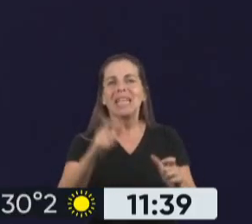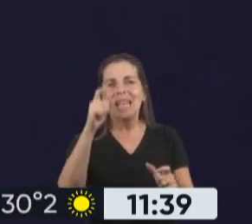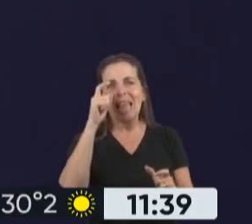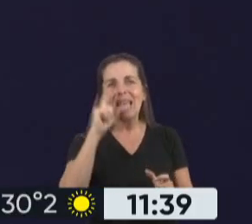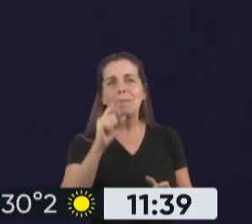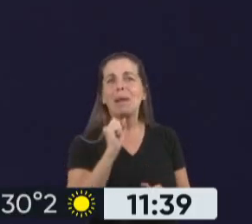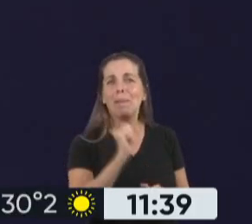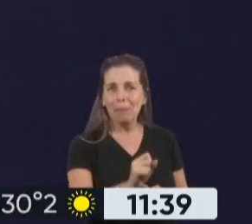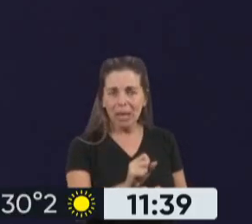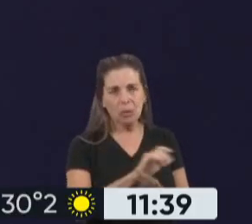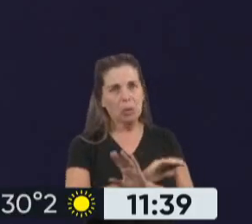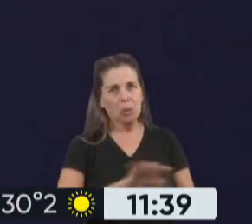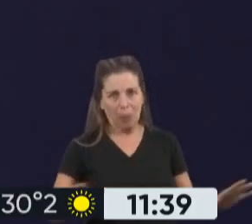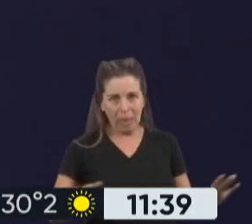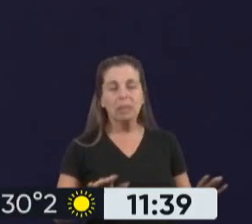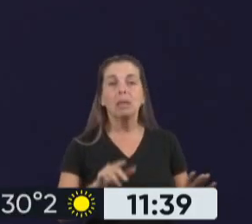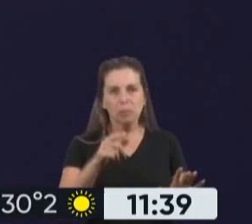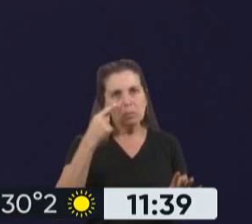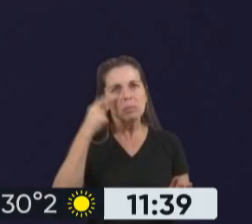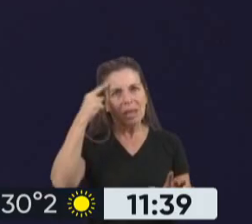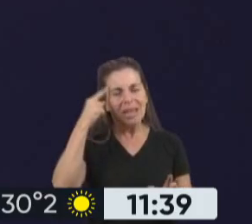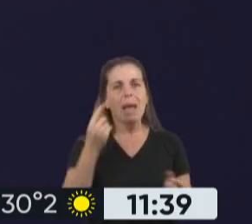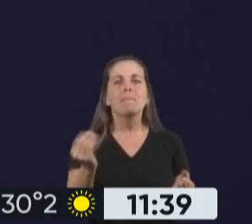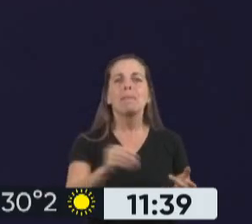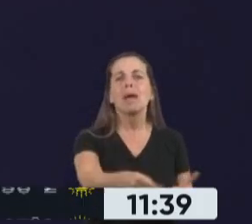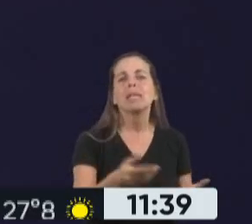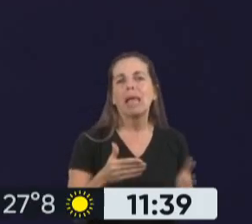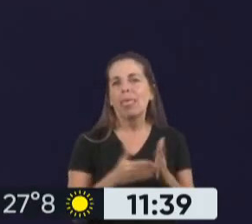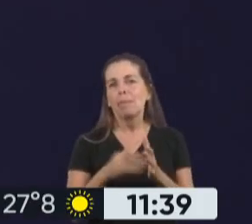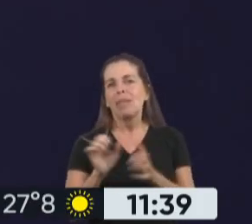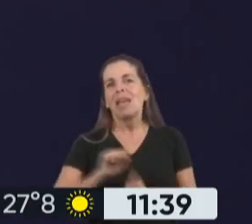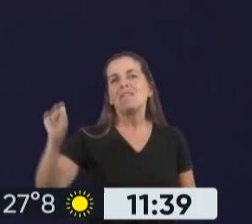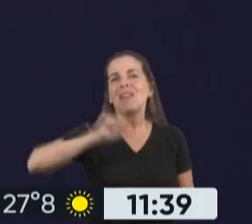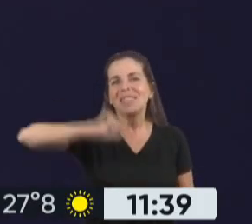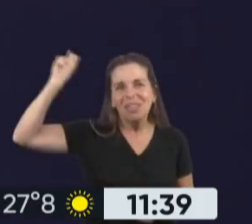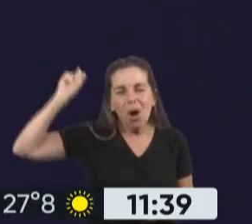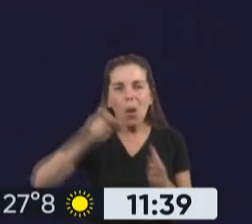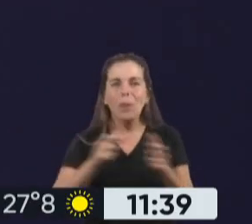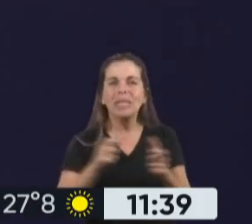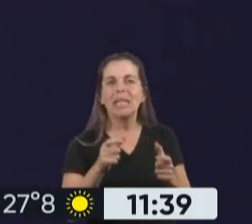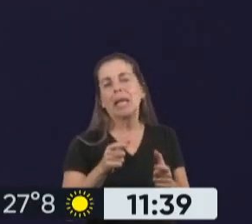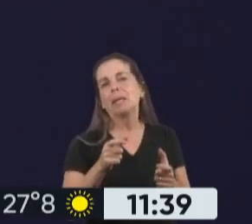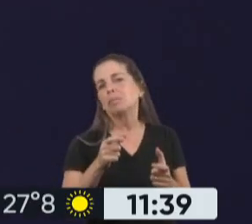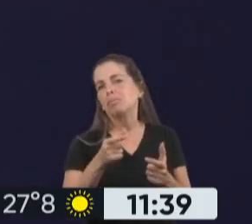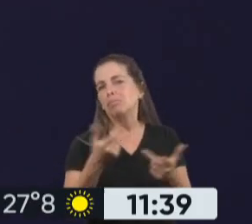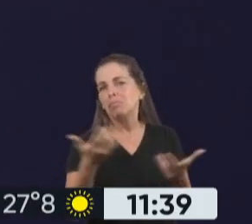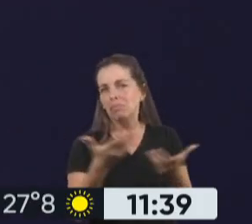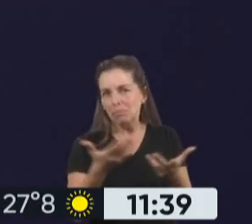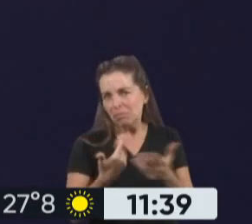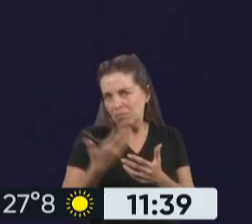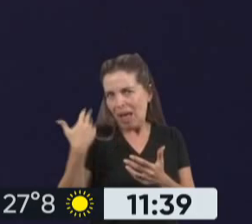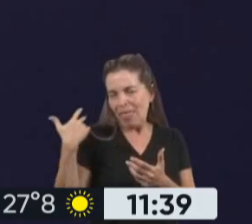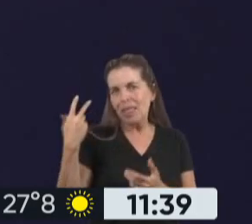anterior que se negaba a emitir billetes de mayor denominación, acorde a la inflación que nos dejaron o que estábamos transitando en aquel momento